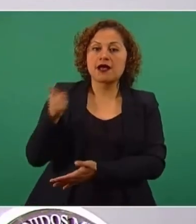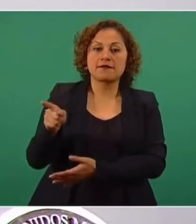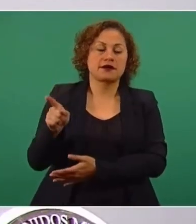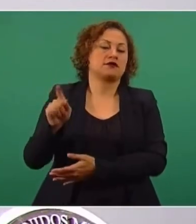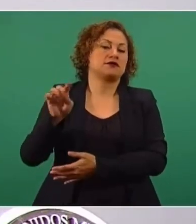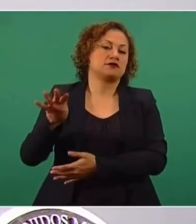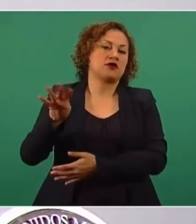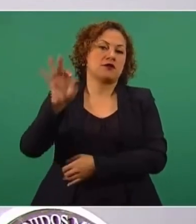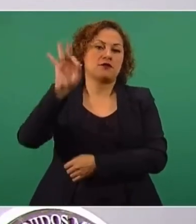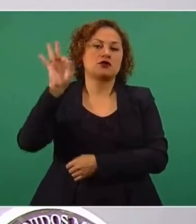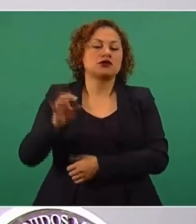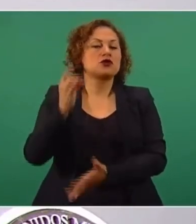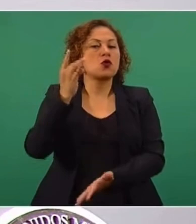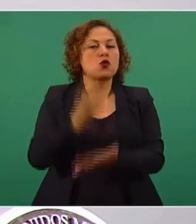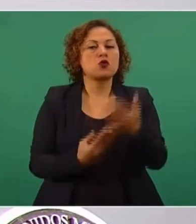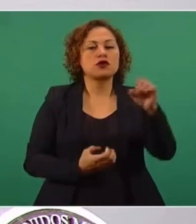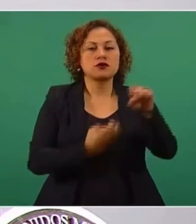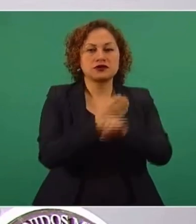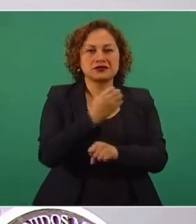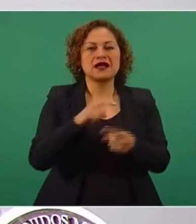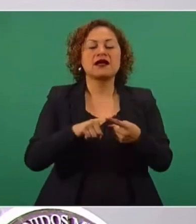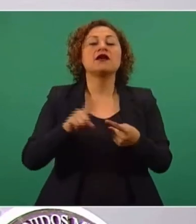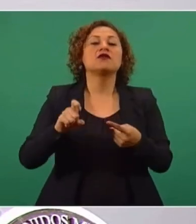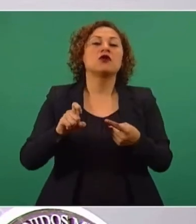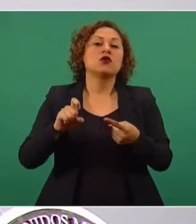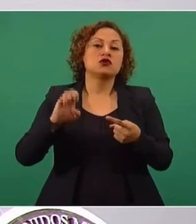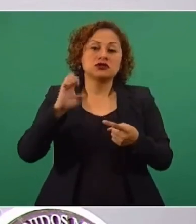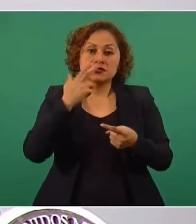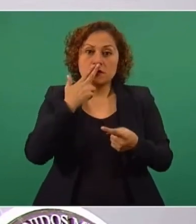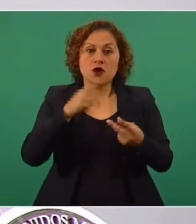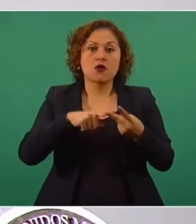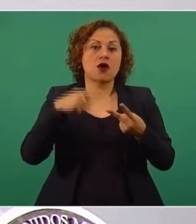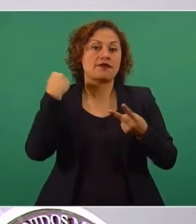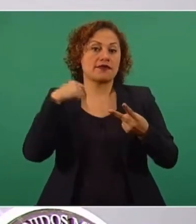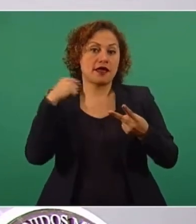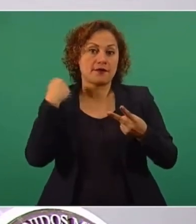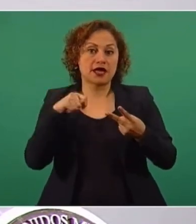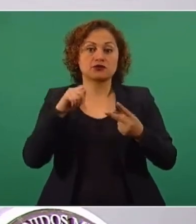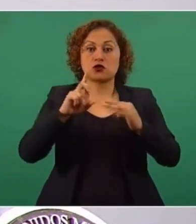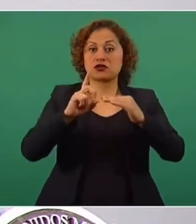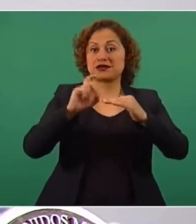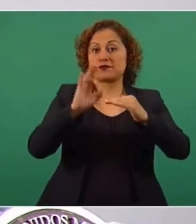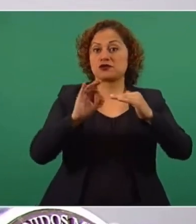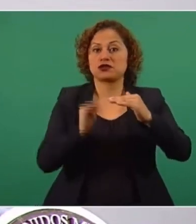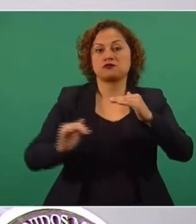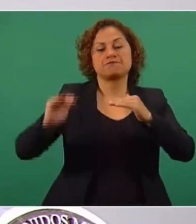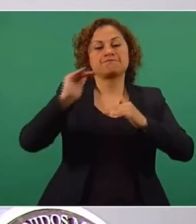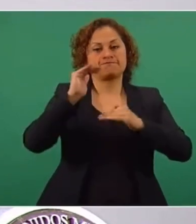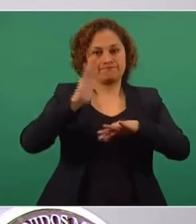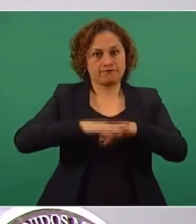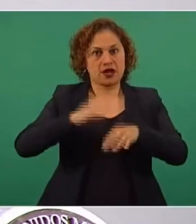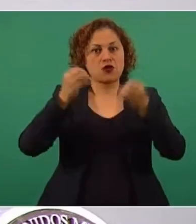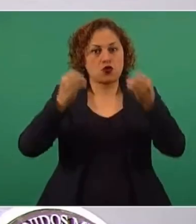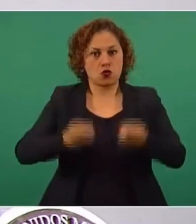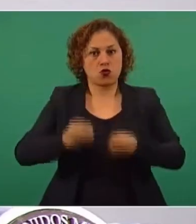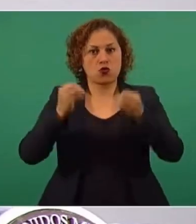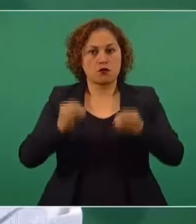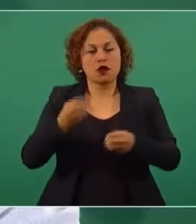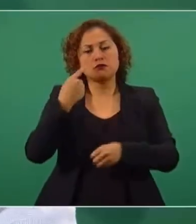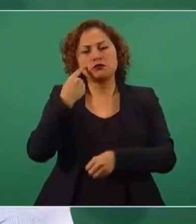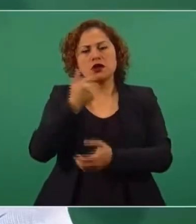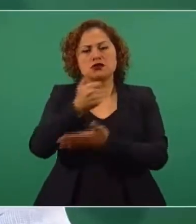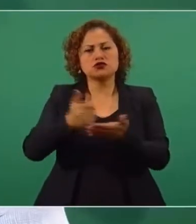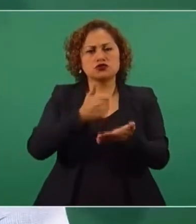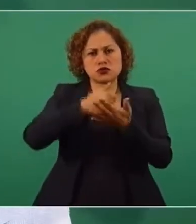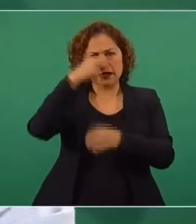federativas, Chihuahua, Tabasco y la Ciudad de México, tienen ocupaciones mayores a 30%. La Ciudad de México está fluctuando, hay